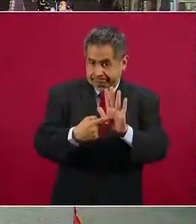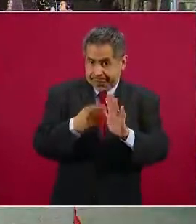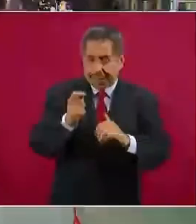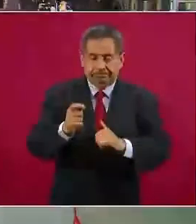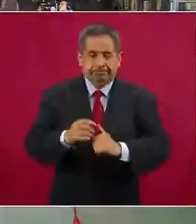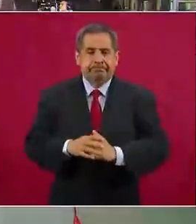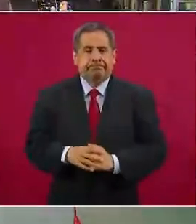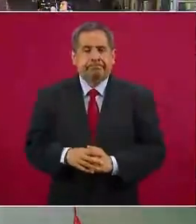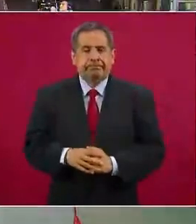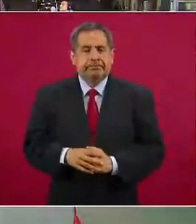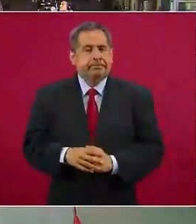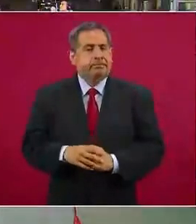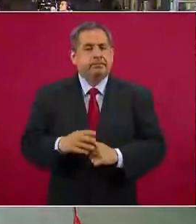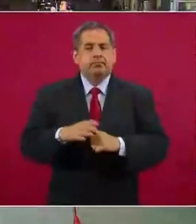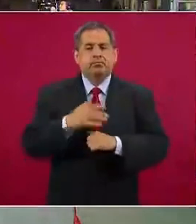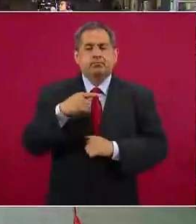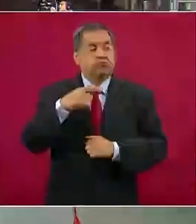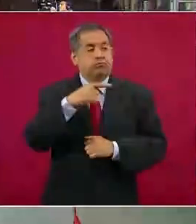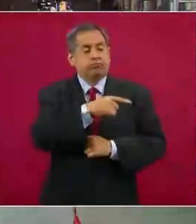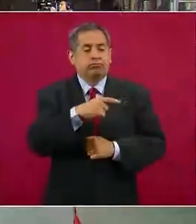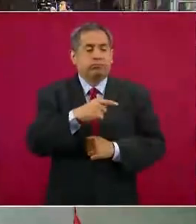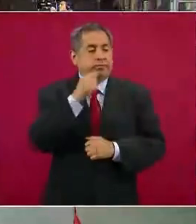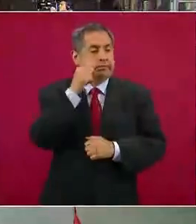por la entrevista de Sarmiento.